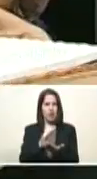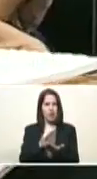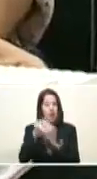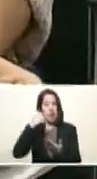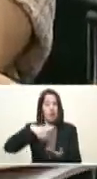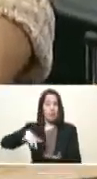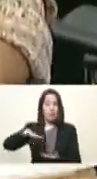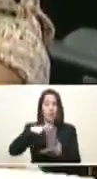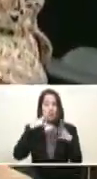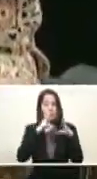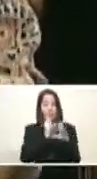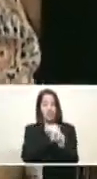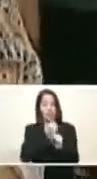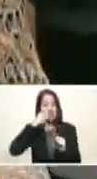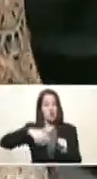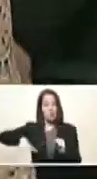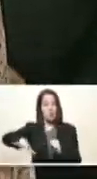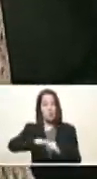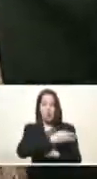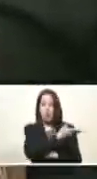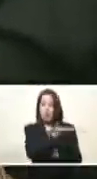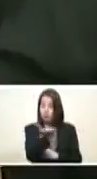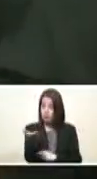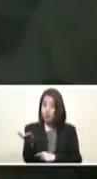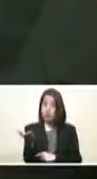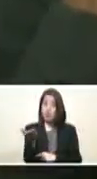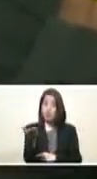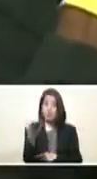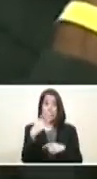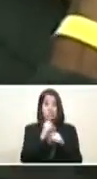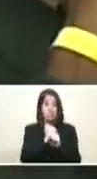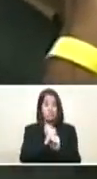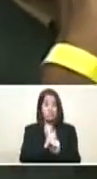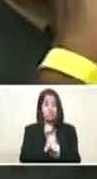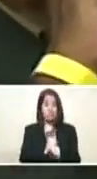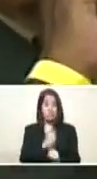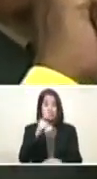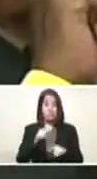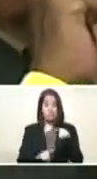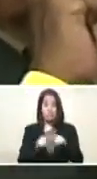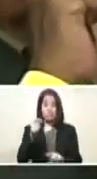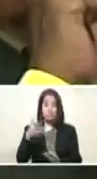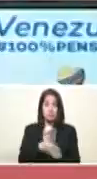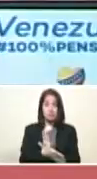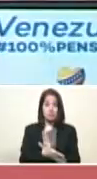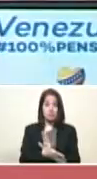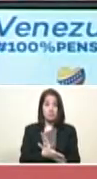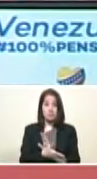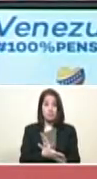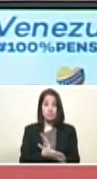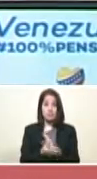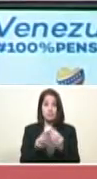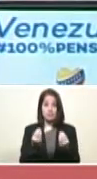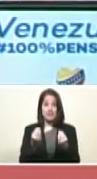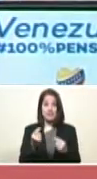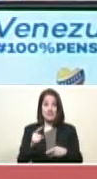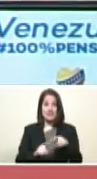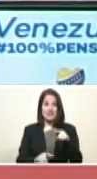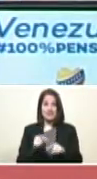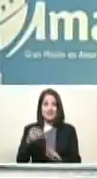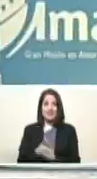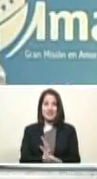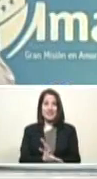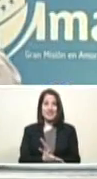pueblo, confianza en el pueblo, vamos consolidando la gran misión Hogares de la Patria. 5 millones. Pónganse ustedes a